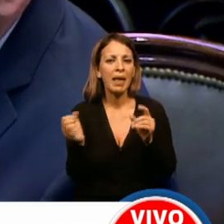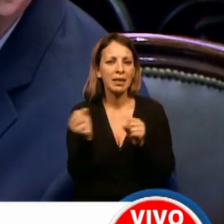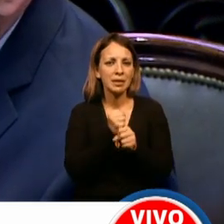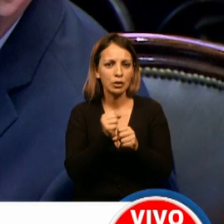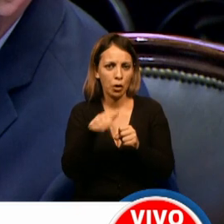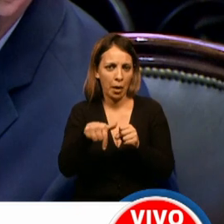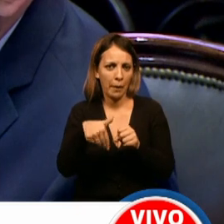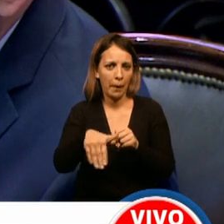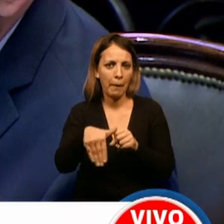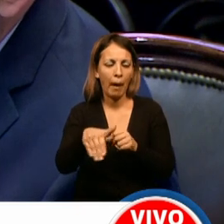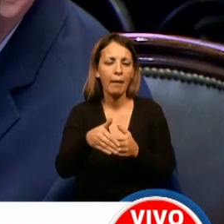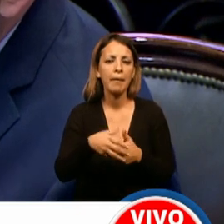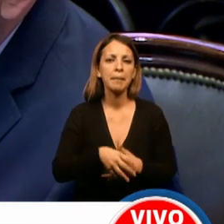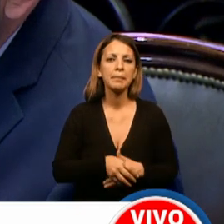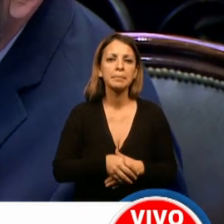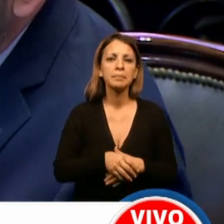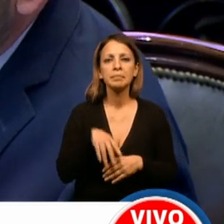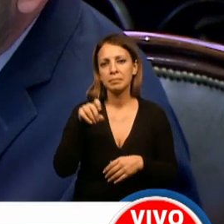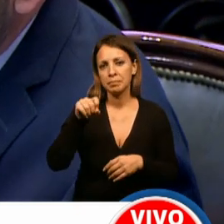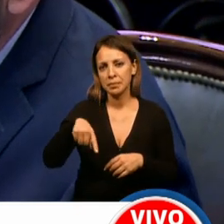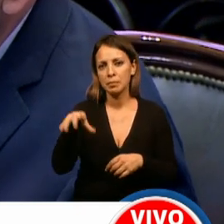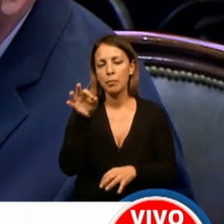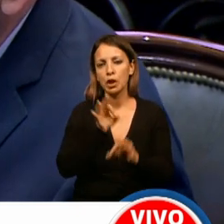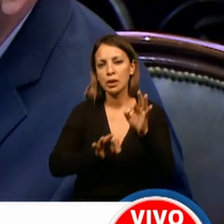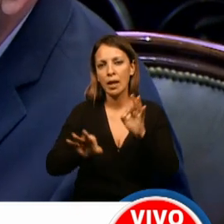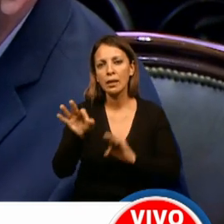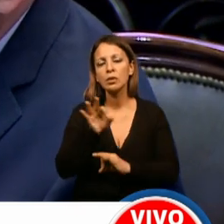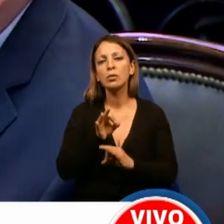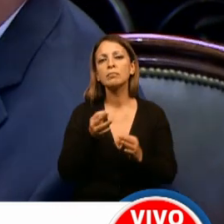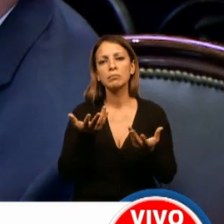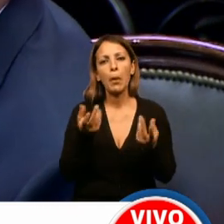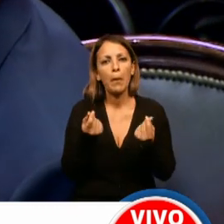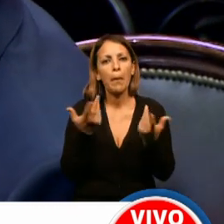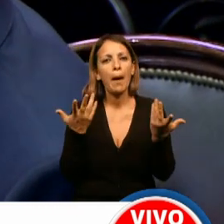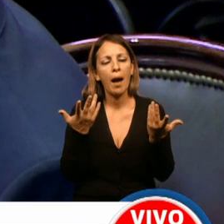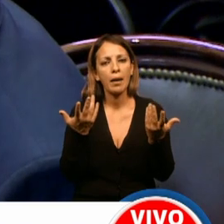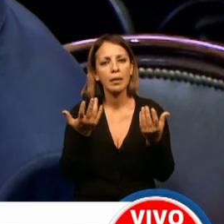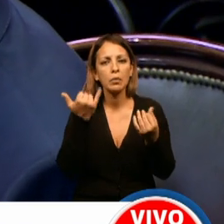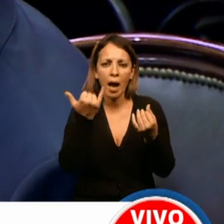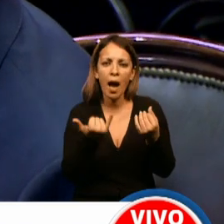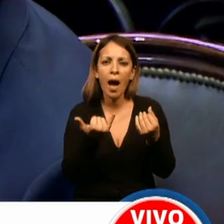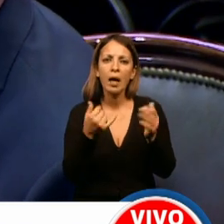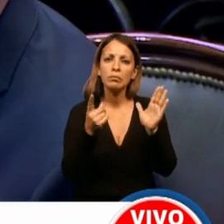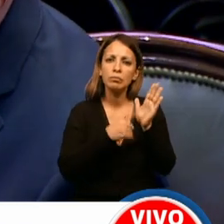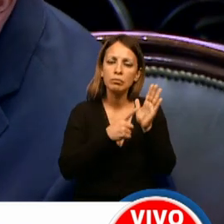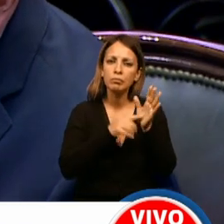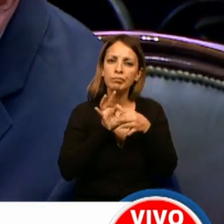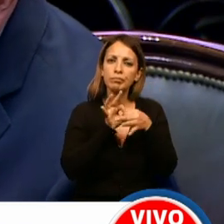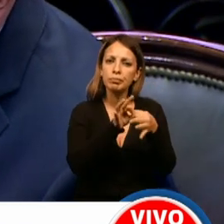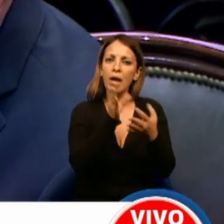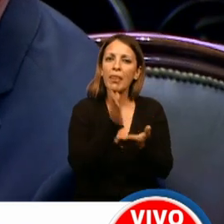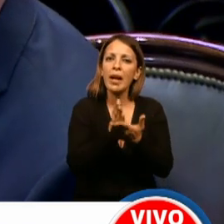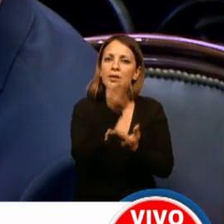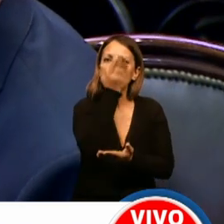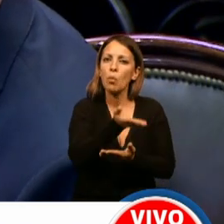dar a este proyecto porque tiene un encuadre normativo y de derechos humanos que